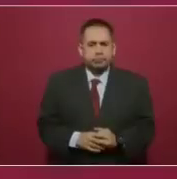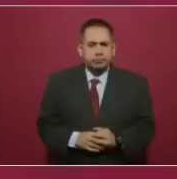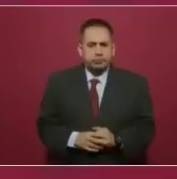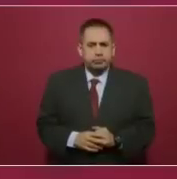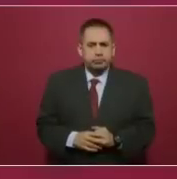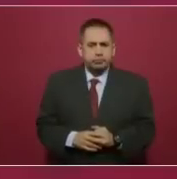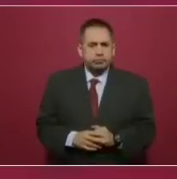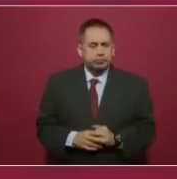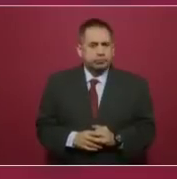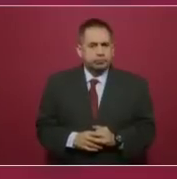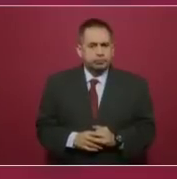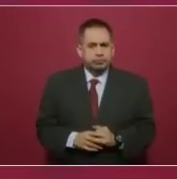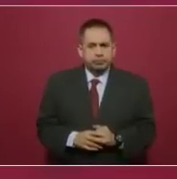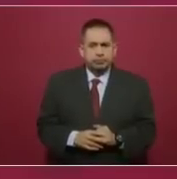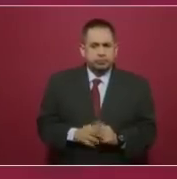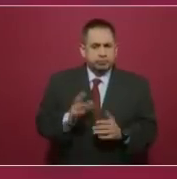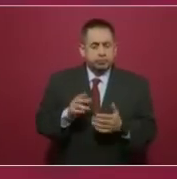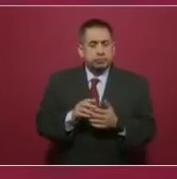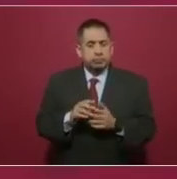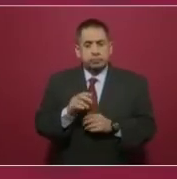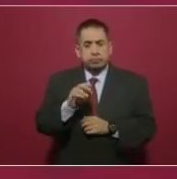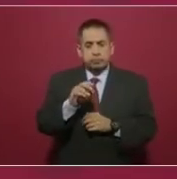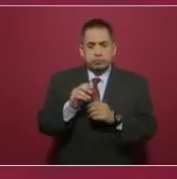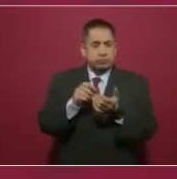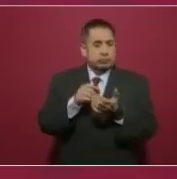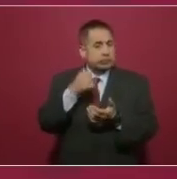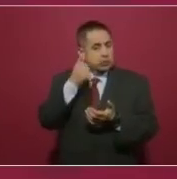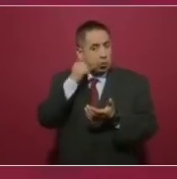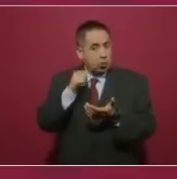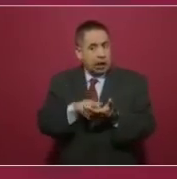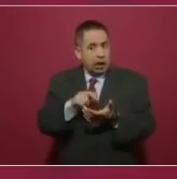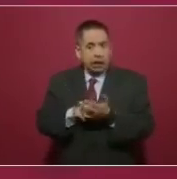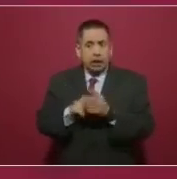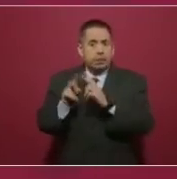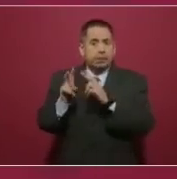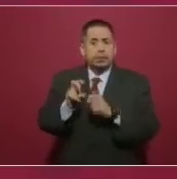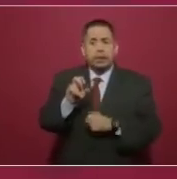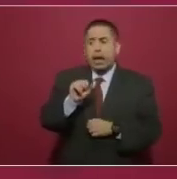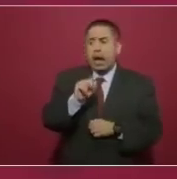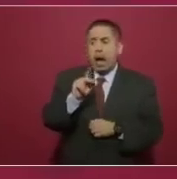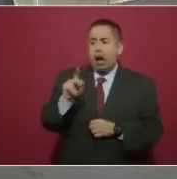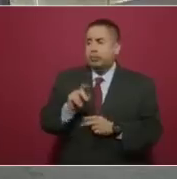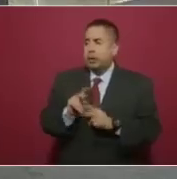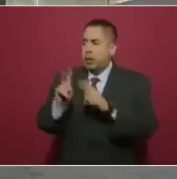en los celulares, ya se puede